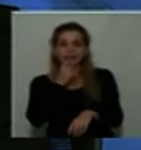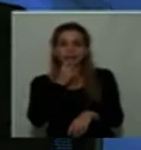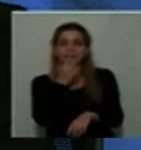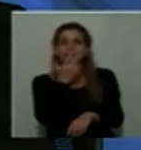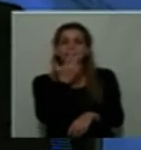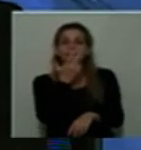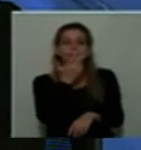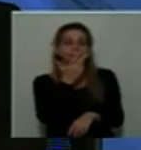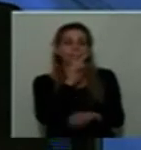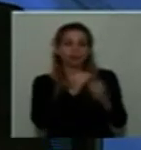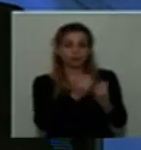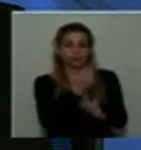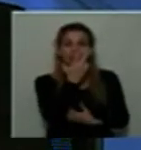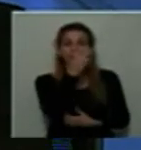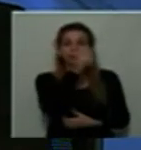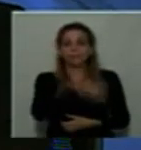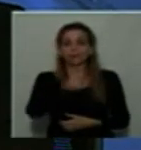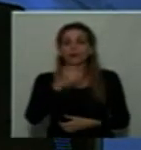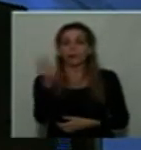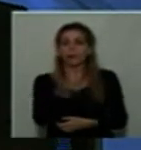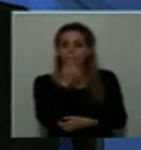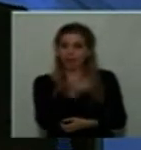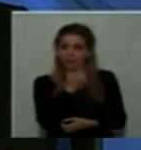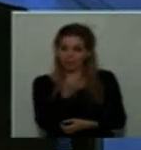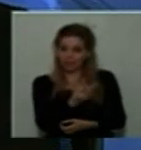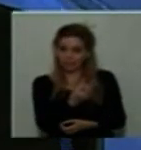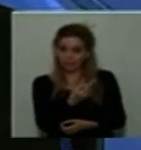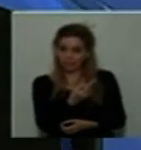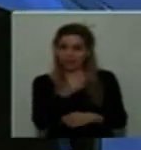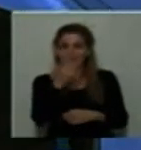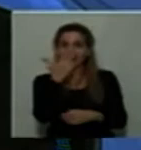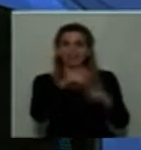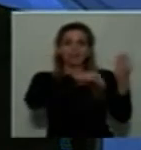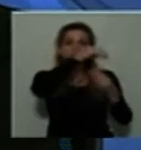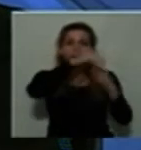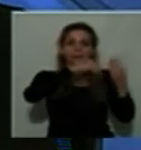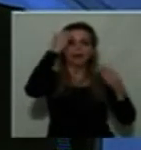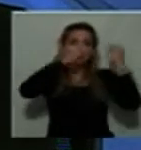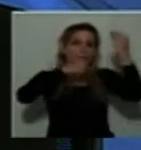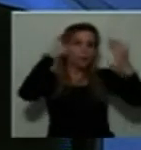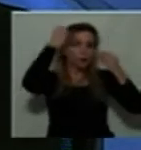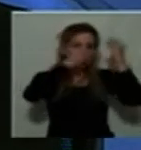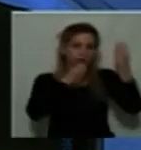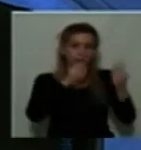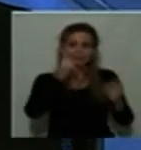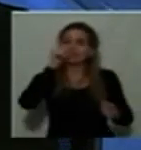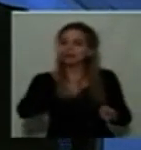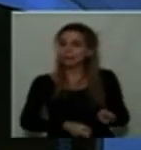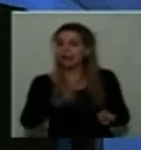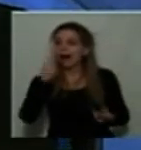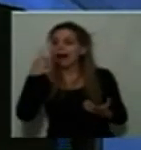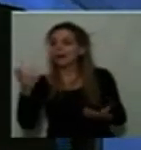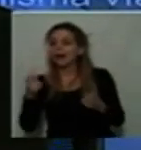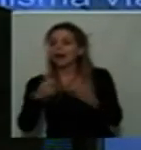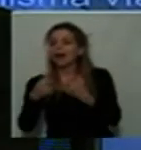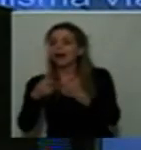heridos, etcétera, etcétera. Pero acá lo que hay que saber también es que hay empresas interesadas en que los subsidios se